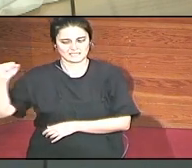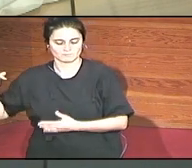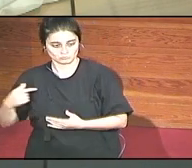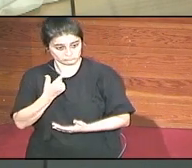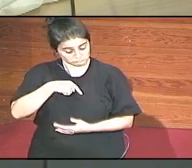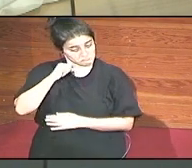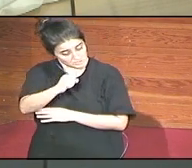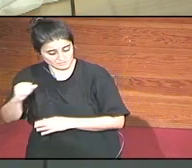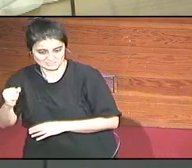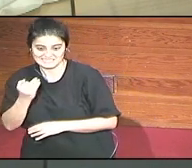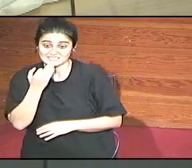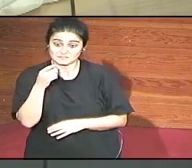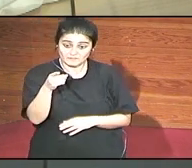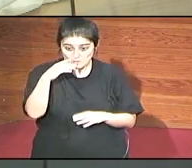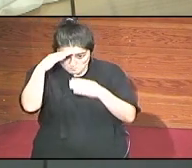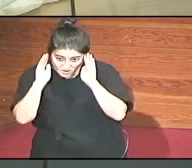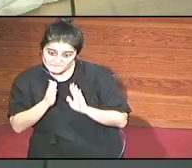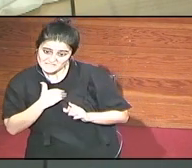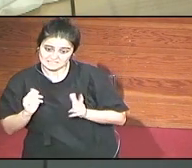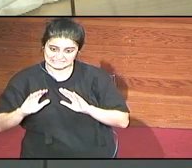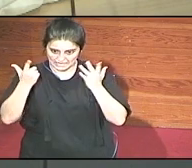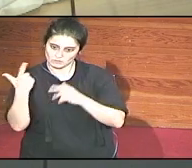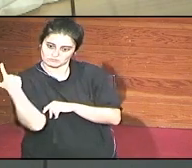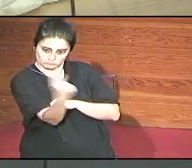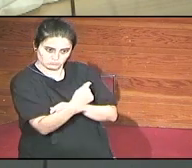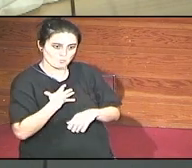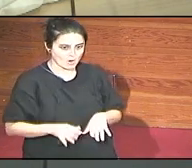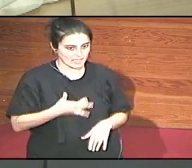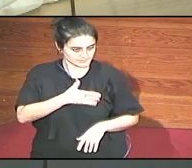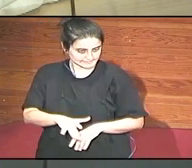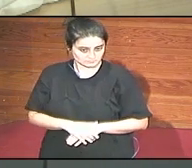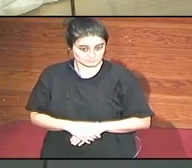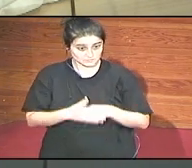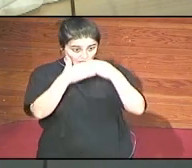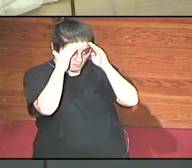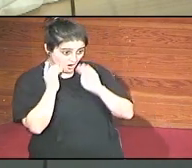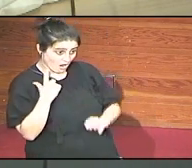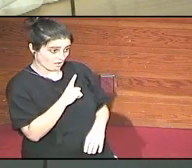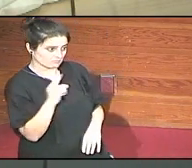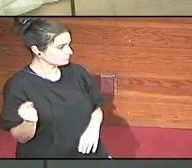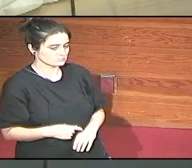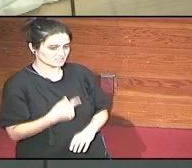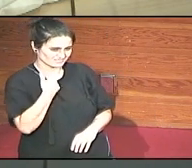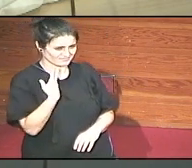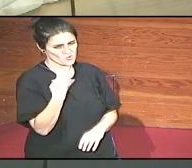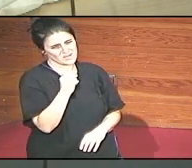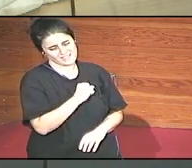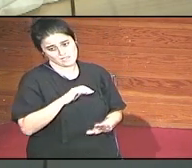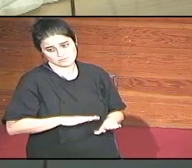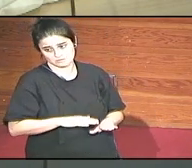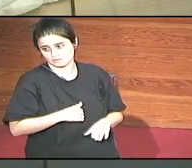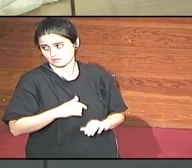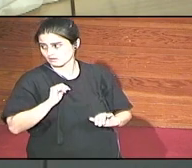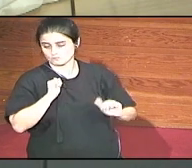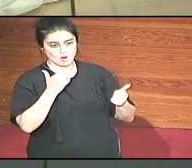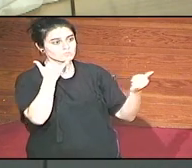si quieres salvar la vida te puedes ir te vamos a dejar que te vayas y la moja en lugar de ir ser hijo mío yo llevo aquí 40 años cogido empezó a hacer